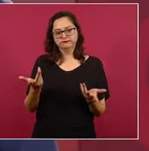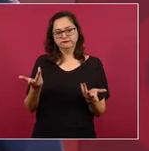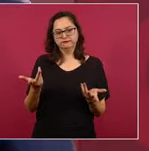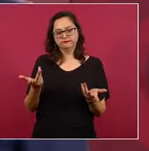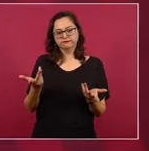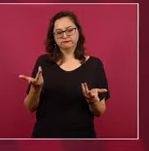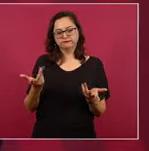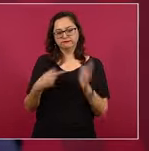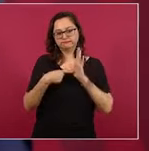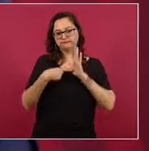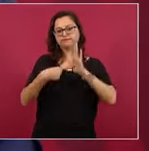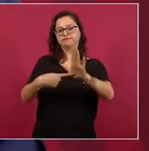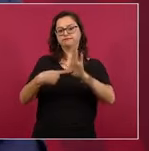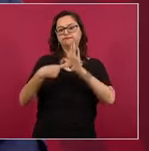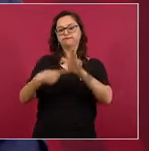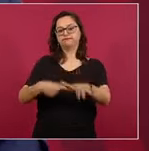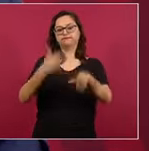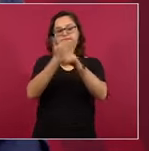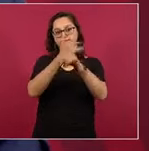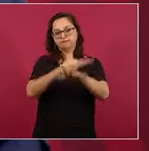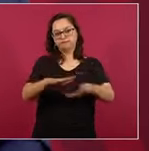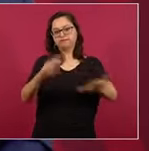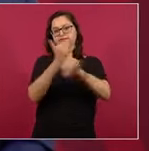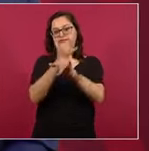y la gente pues